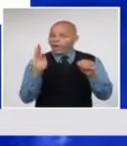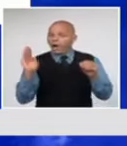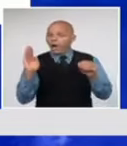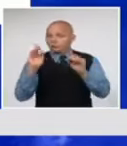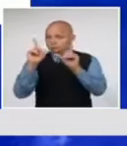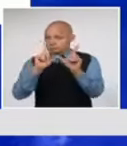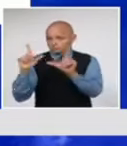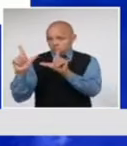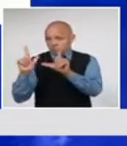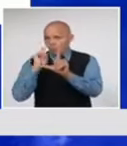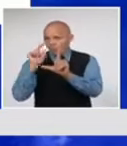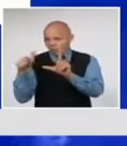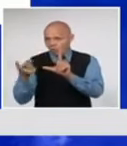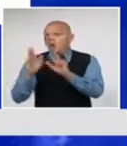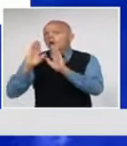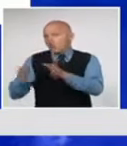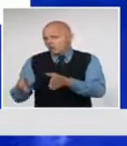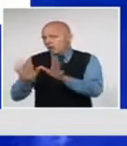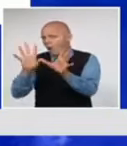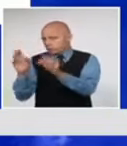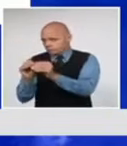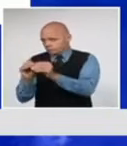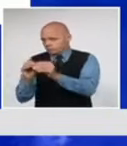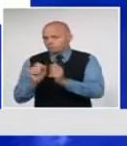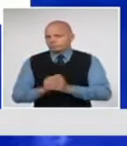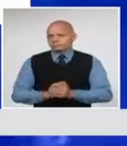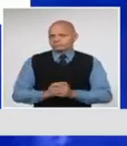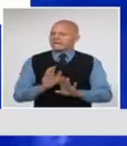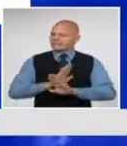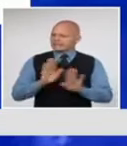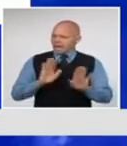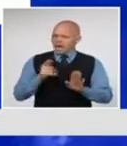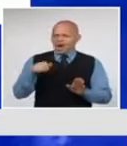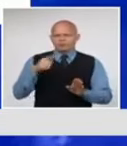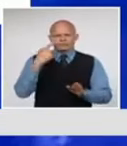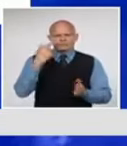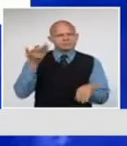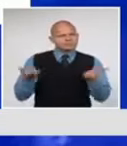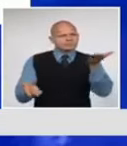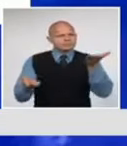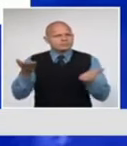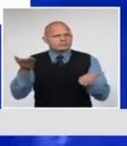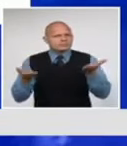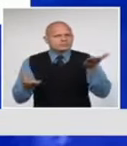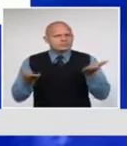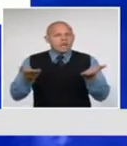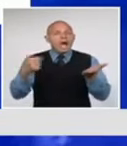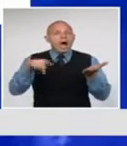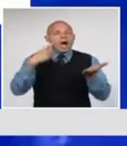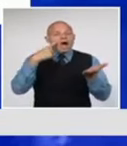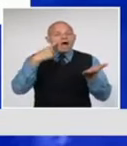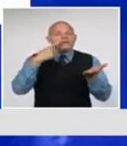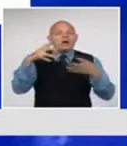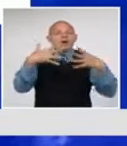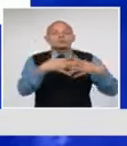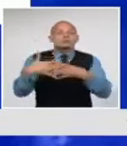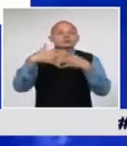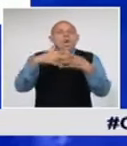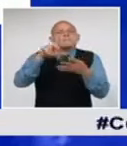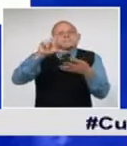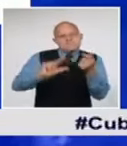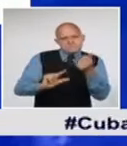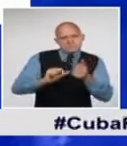días, pues esto, como hemos ido analizando del comportamiento diario, ha ido disminuyendo. En cuanto a